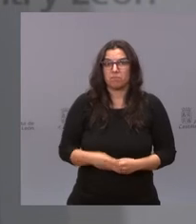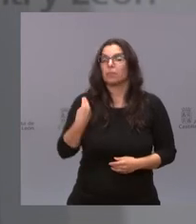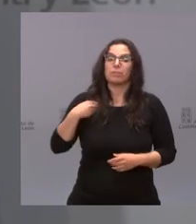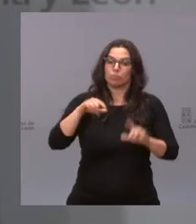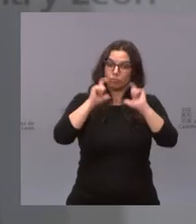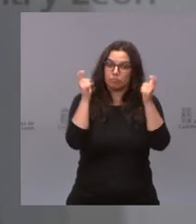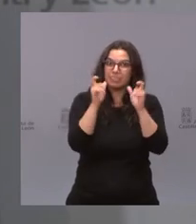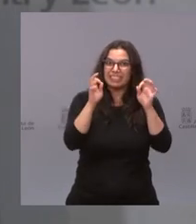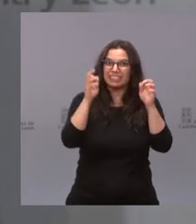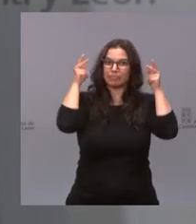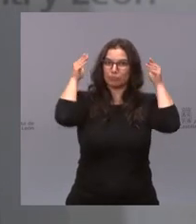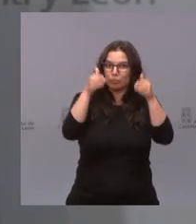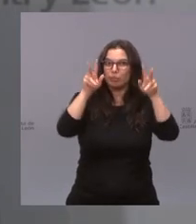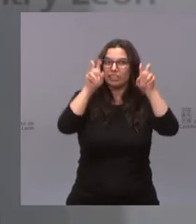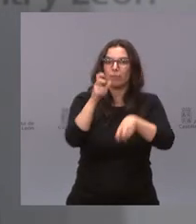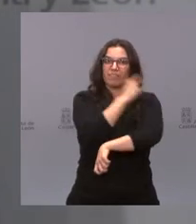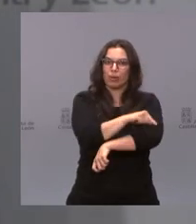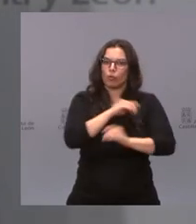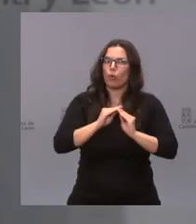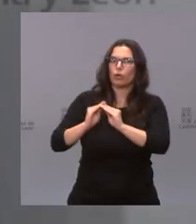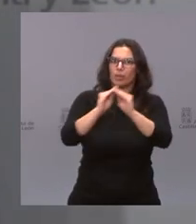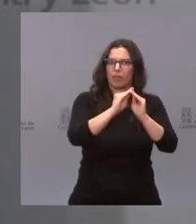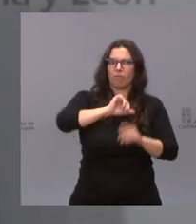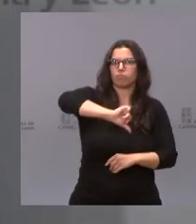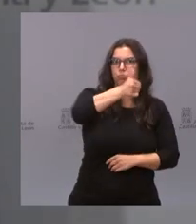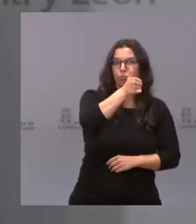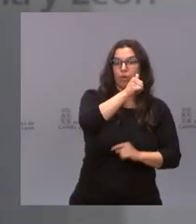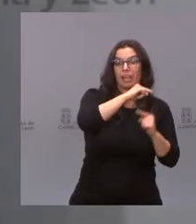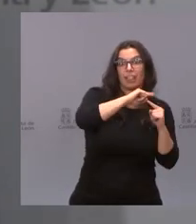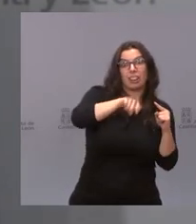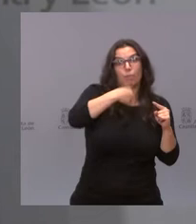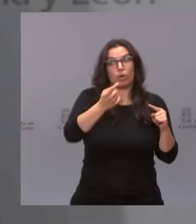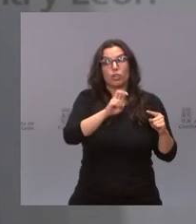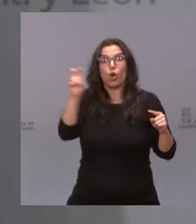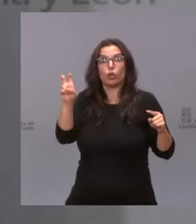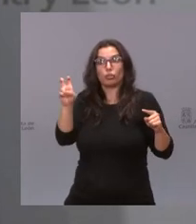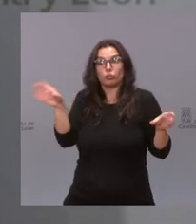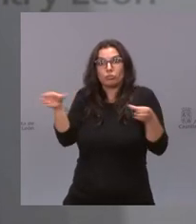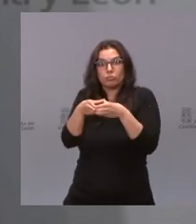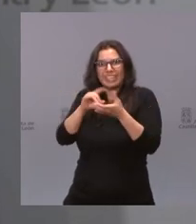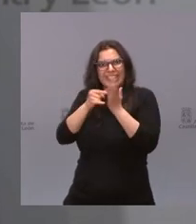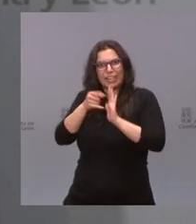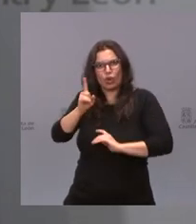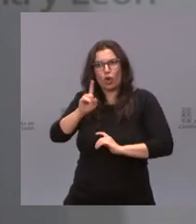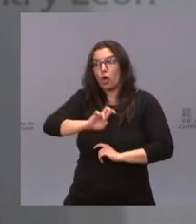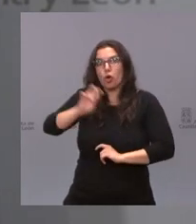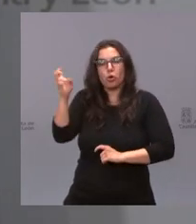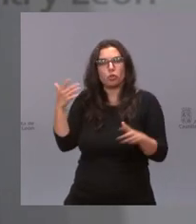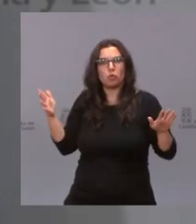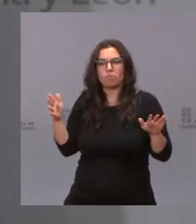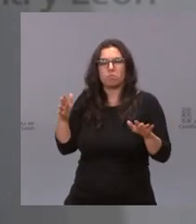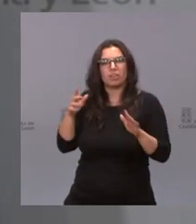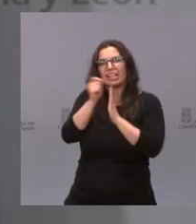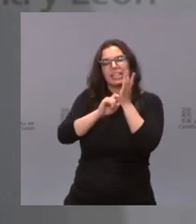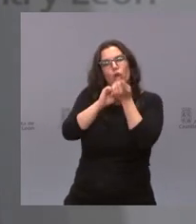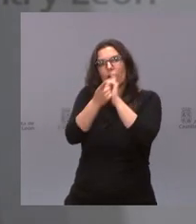unanimidad una cosa. Hay unos señores que con posterioridad cambian ese criterio, pero no son los técnicos. No hay un informe de